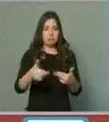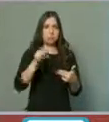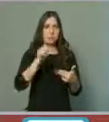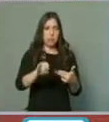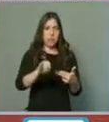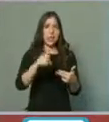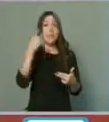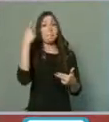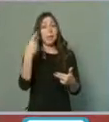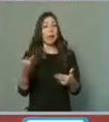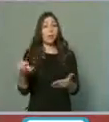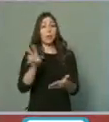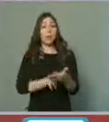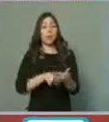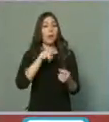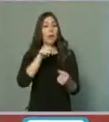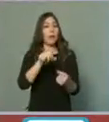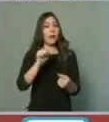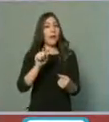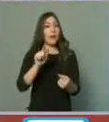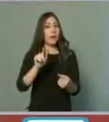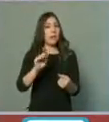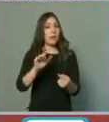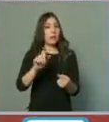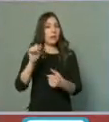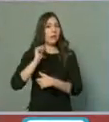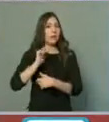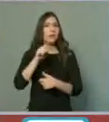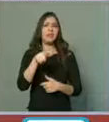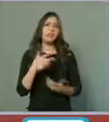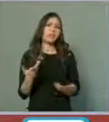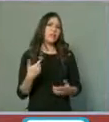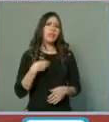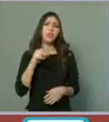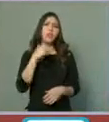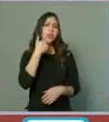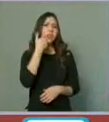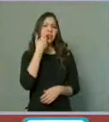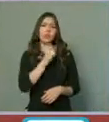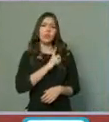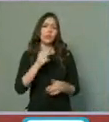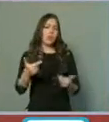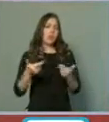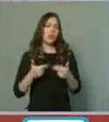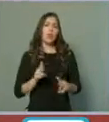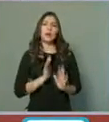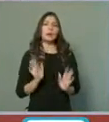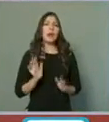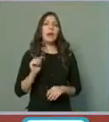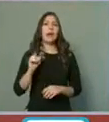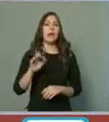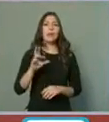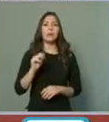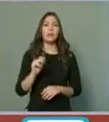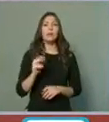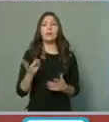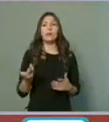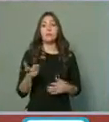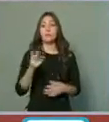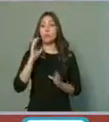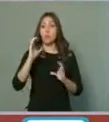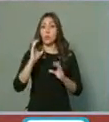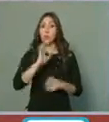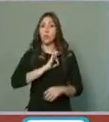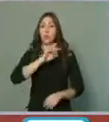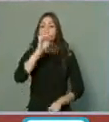quieres aceptar el cargo de albacea? Bueno, entonces pues tampoco vas a asumir ese beneficio que yo te dejé como heredero, a menos de que tengas una causa justificada. La ley